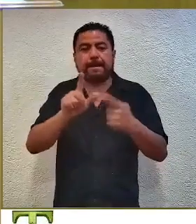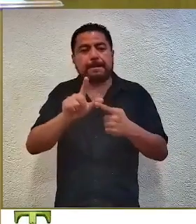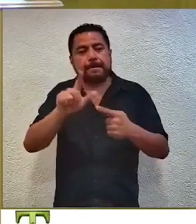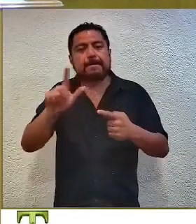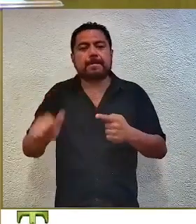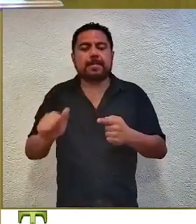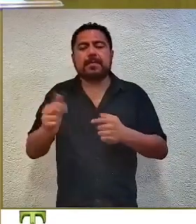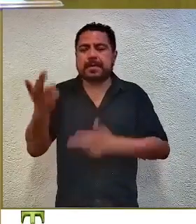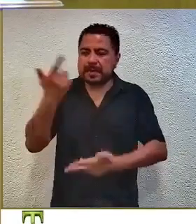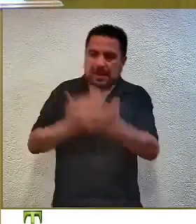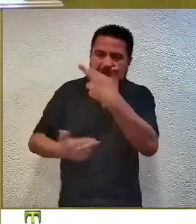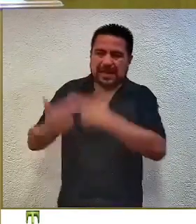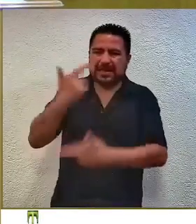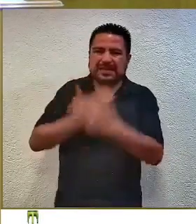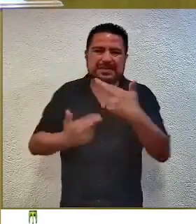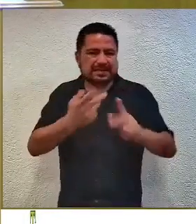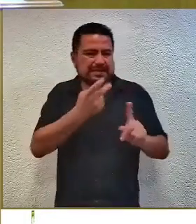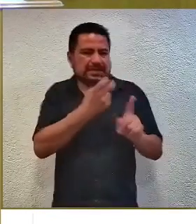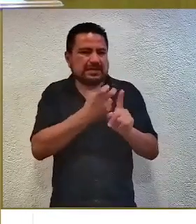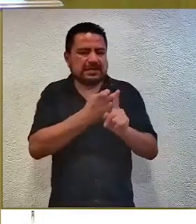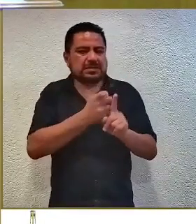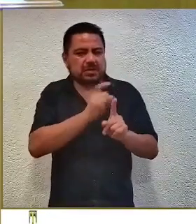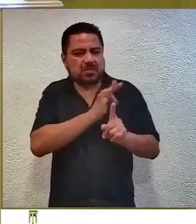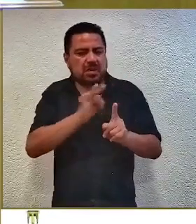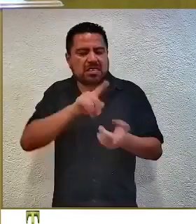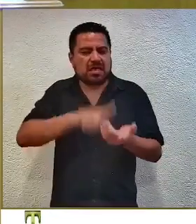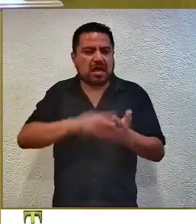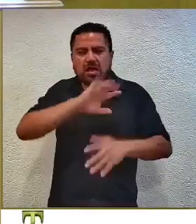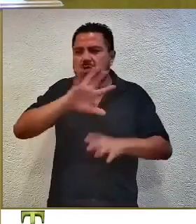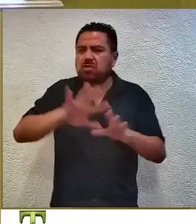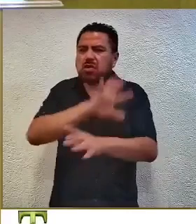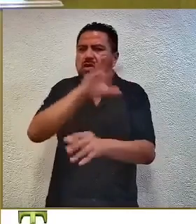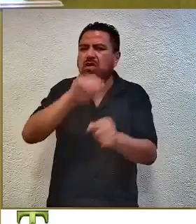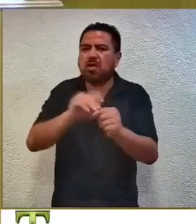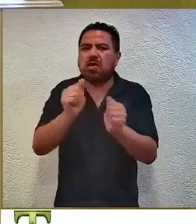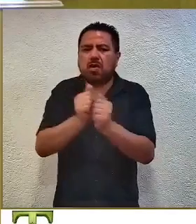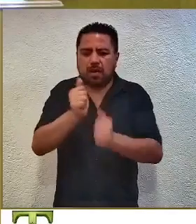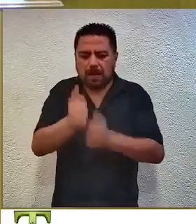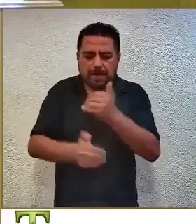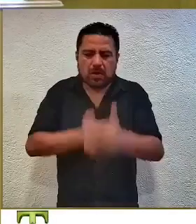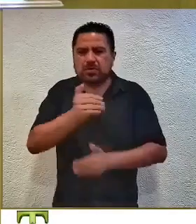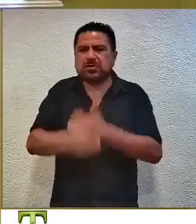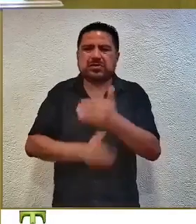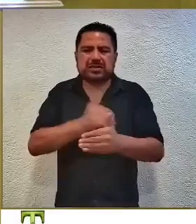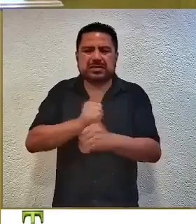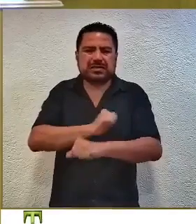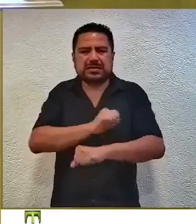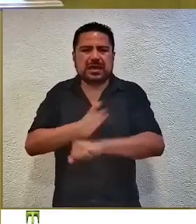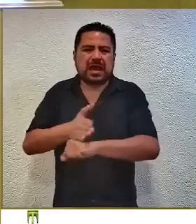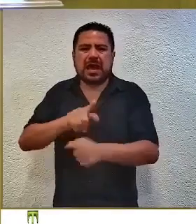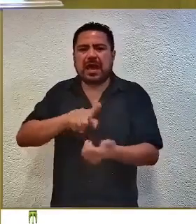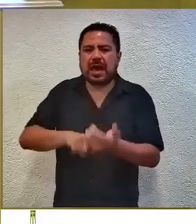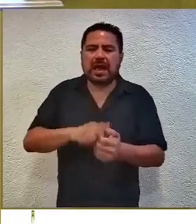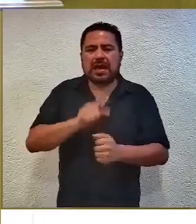se revoca la resolución referida y se deja sin efecto todo lo actuado en el procedimiento sancionador disciplinario